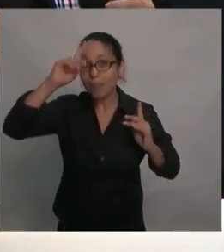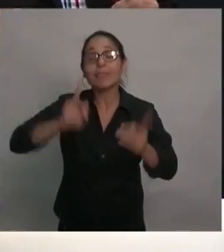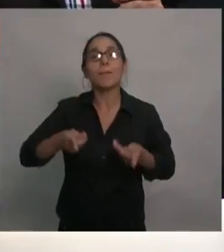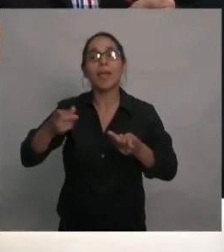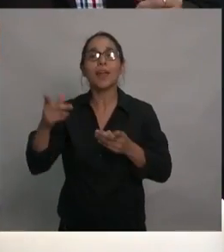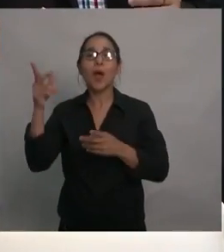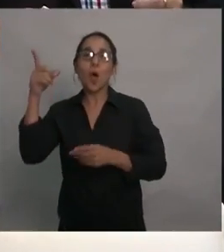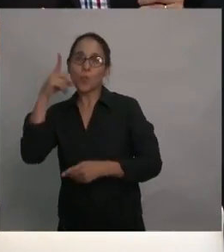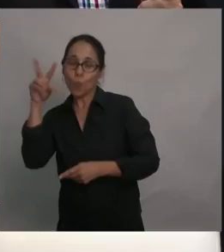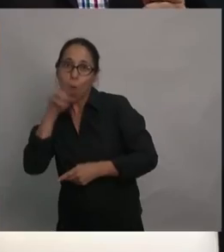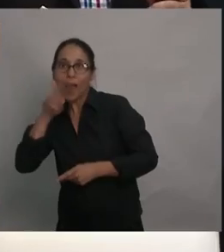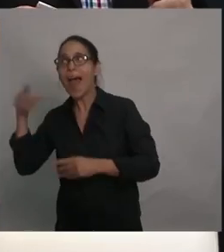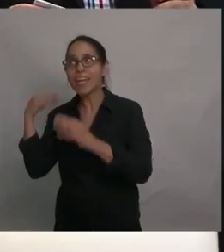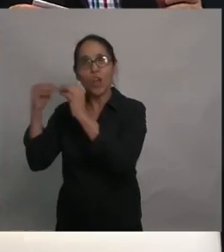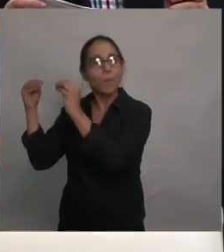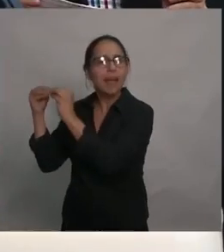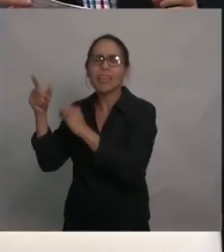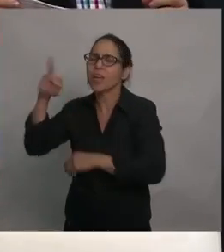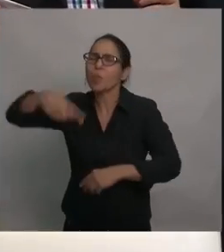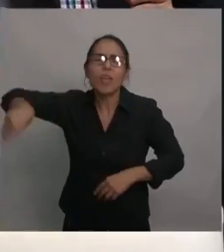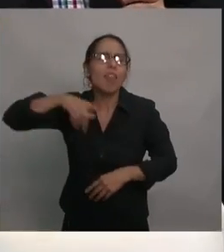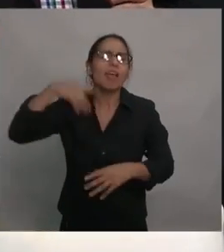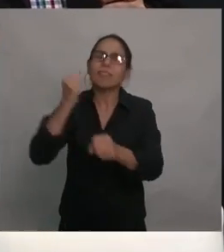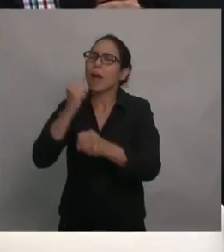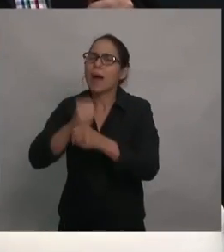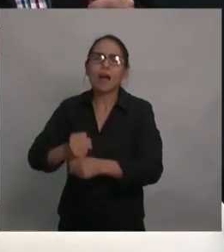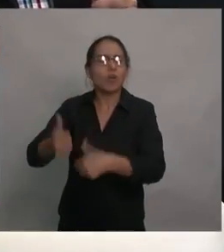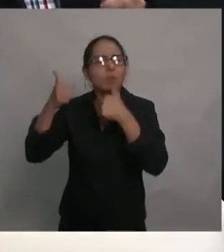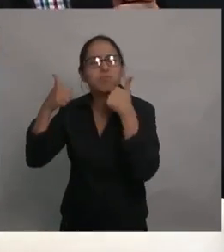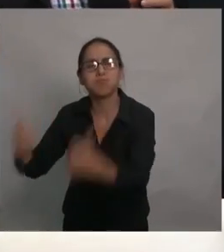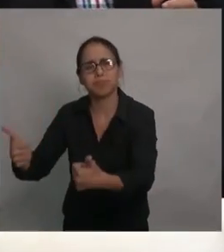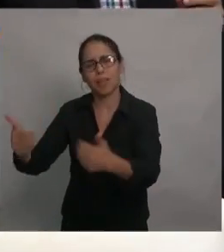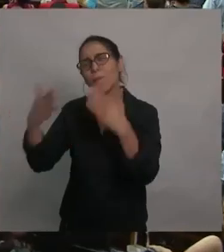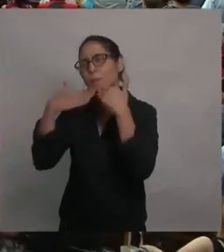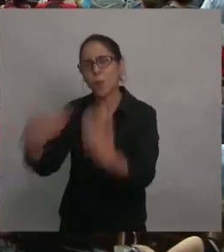que los salude a todas y todas. Han hecho un trabajo extraordinario siempre, así que mis saludos. Muchas gracias.